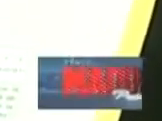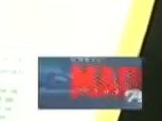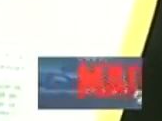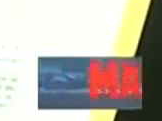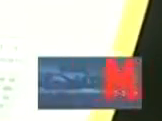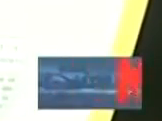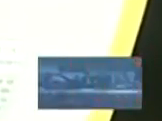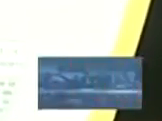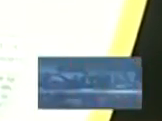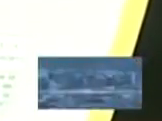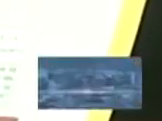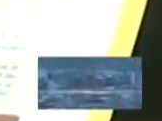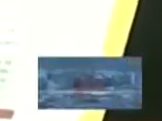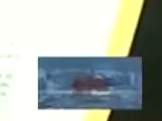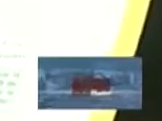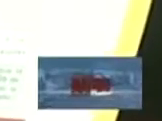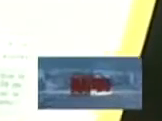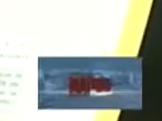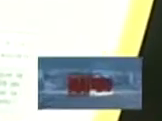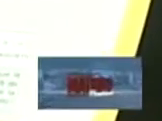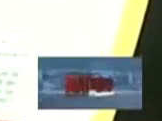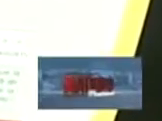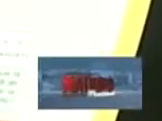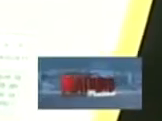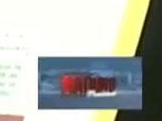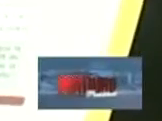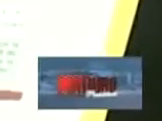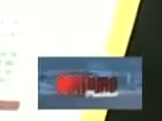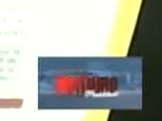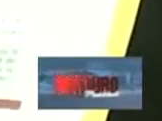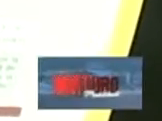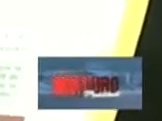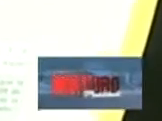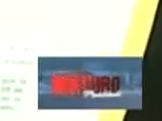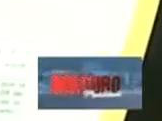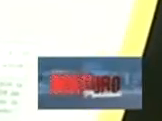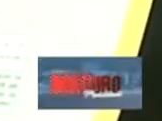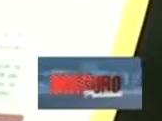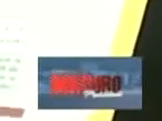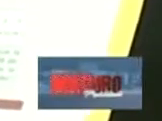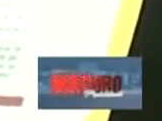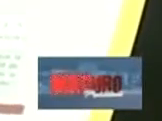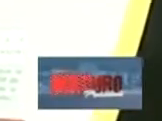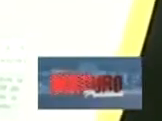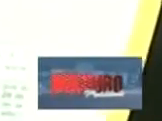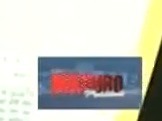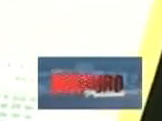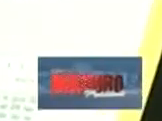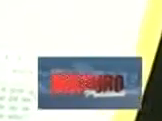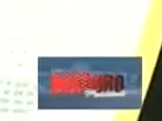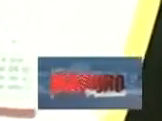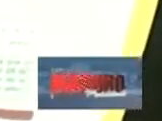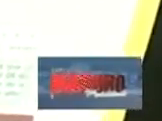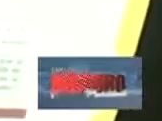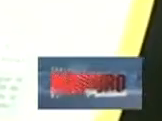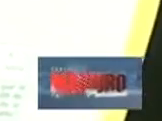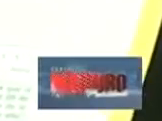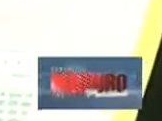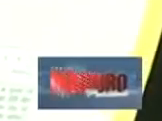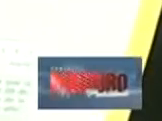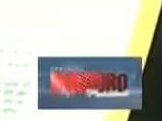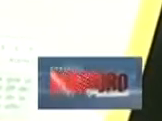revolucionario popular es parir los recursos invertirlos y